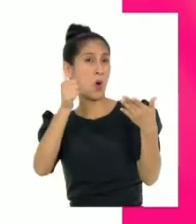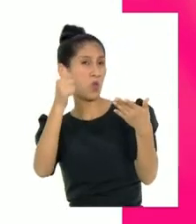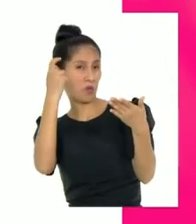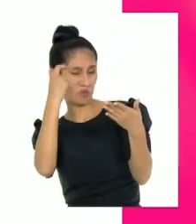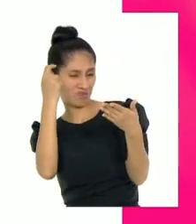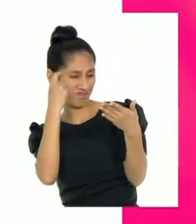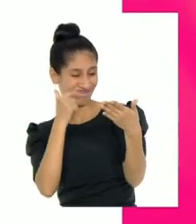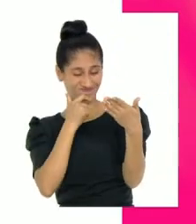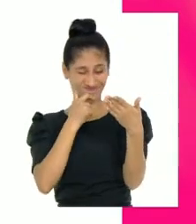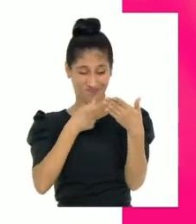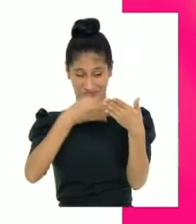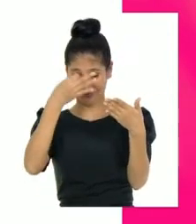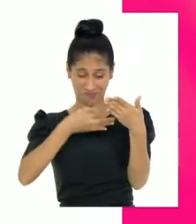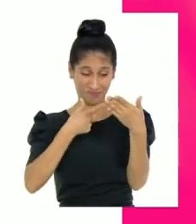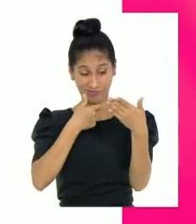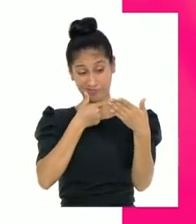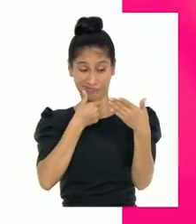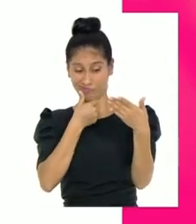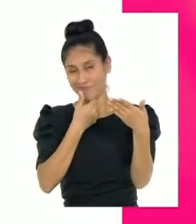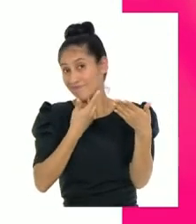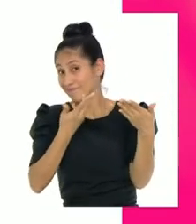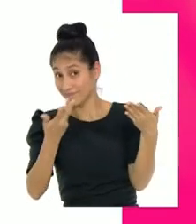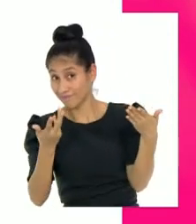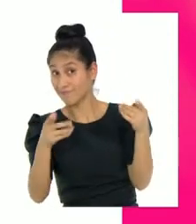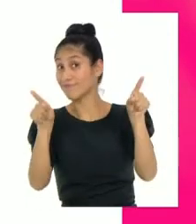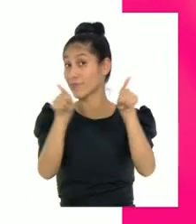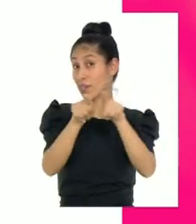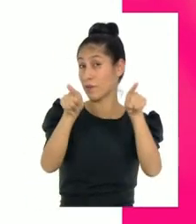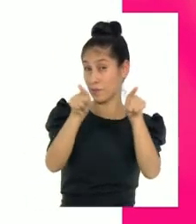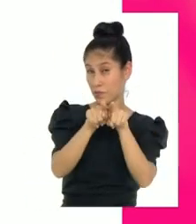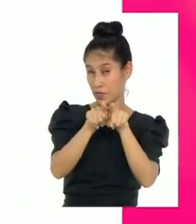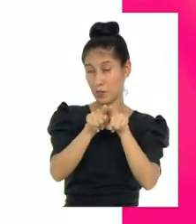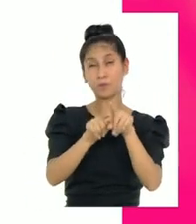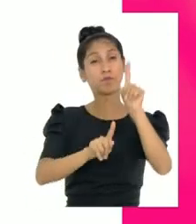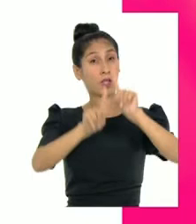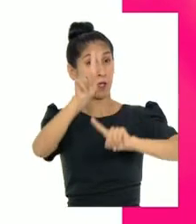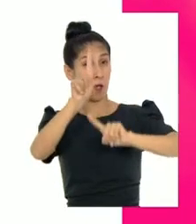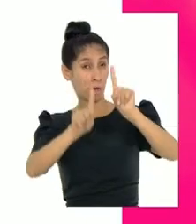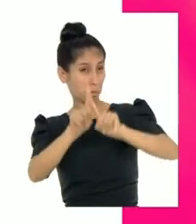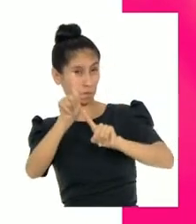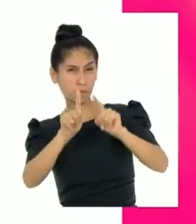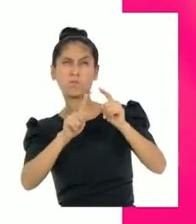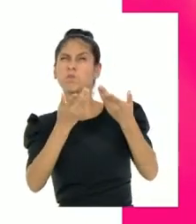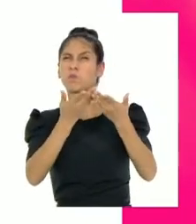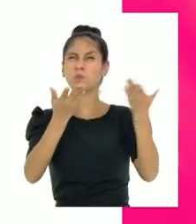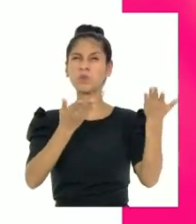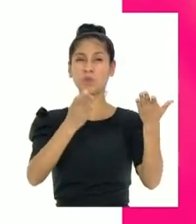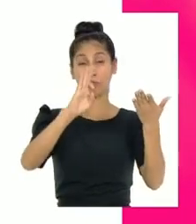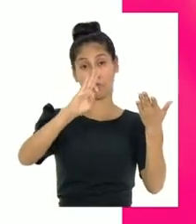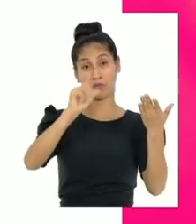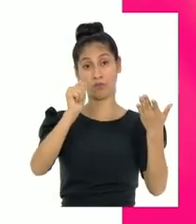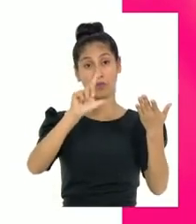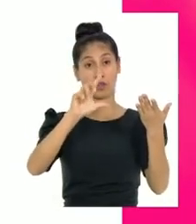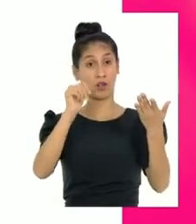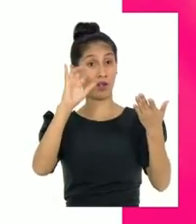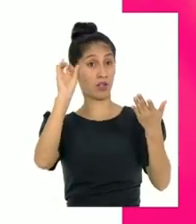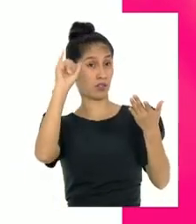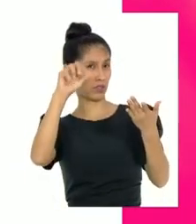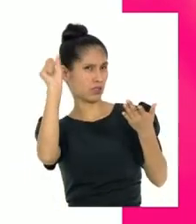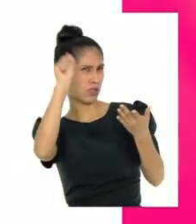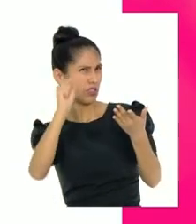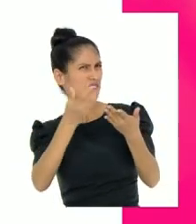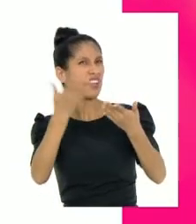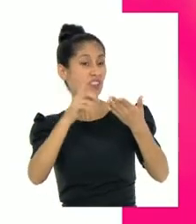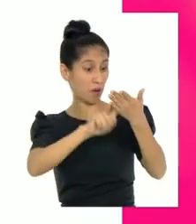no confiar en este. Además, también hay algunas falacias. Estos son falsos argumentos.